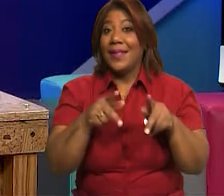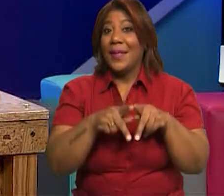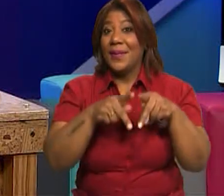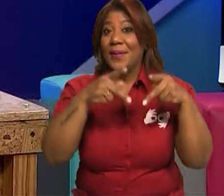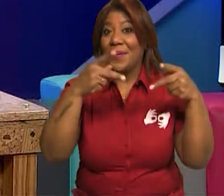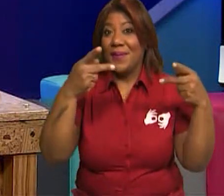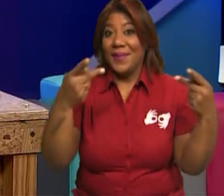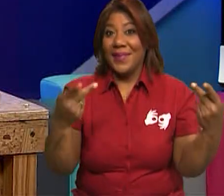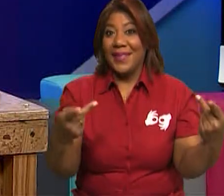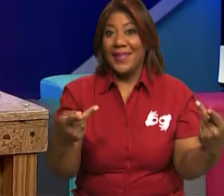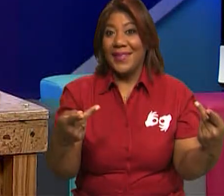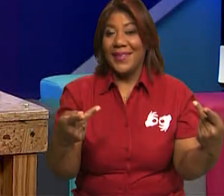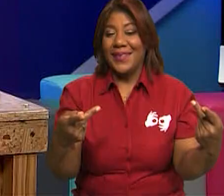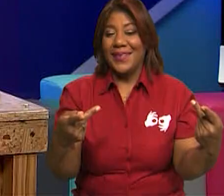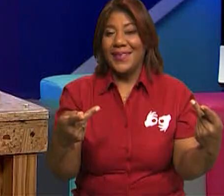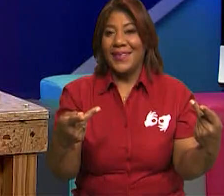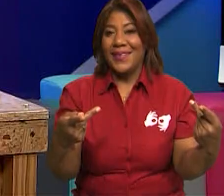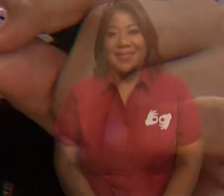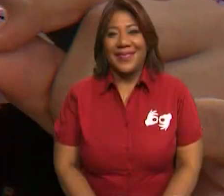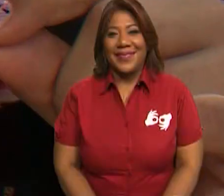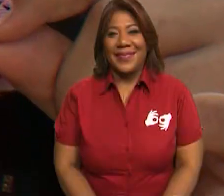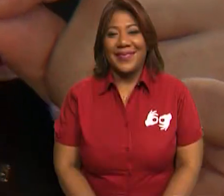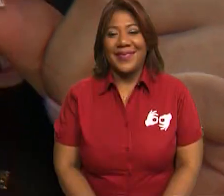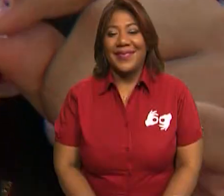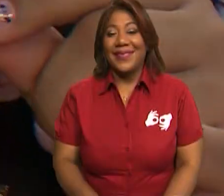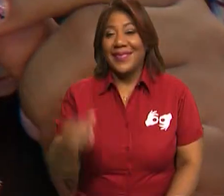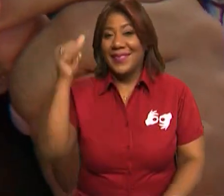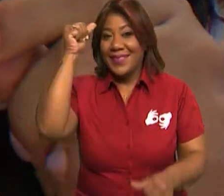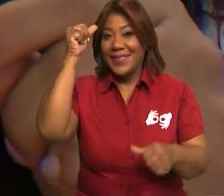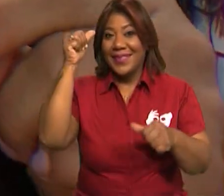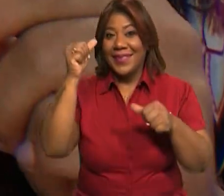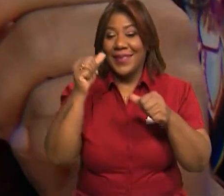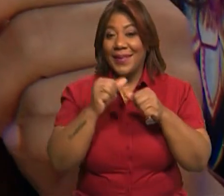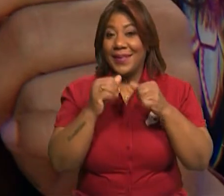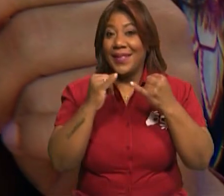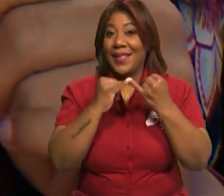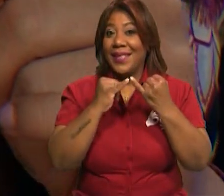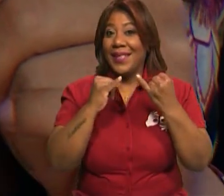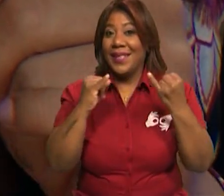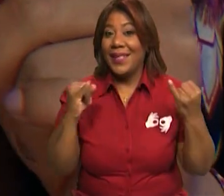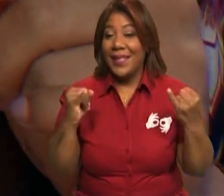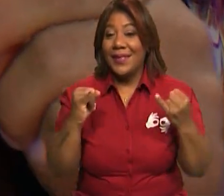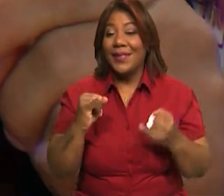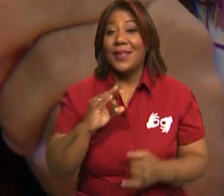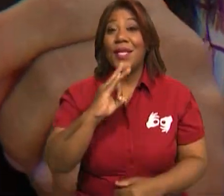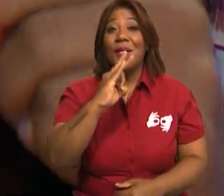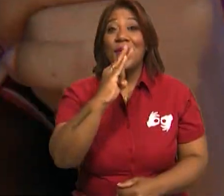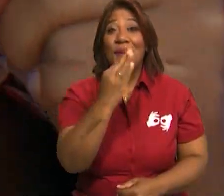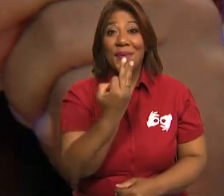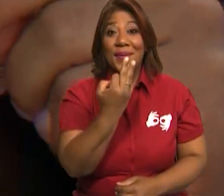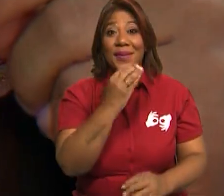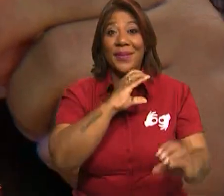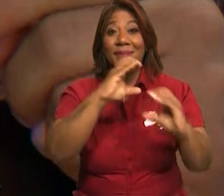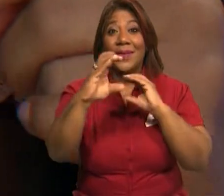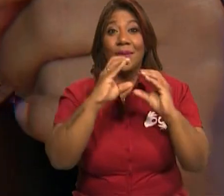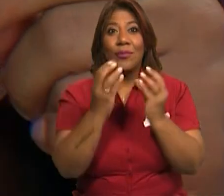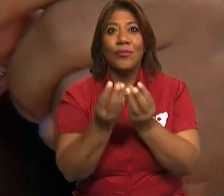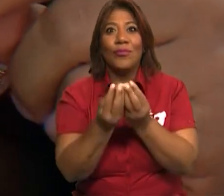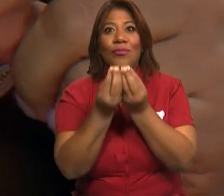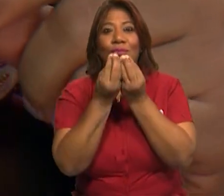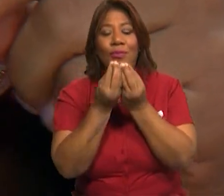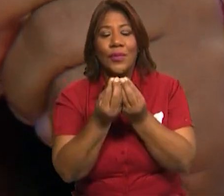periódicos y recuerden que el internet nos funciona como medio de comunicación de masa en